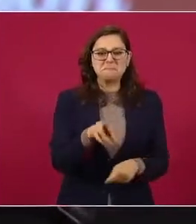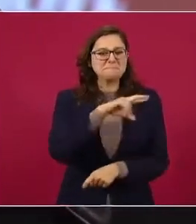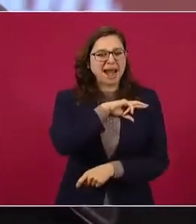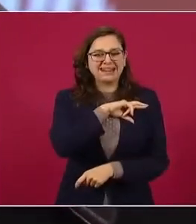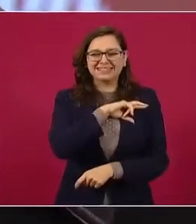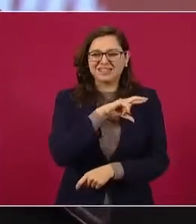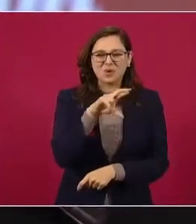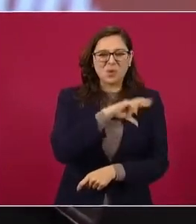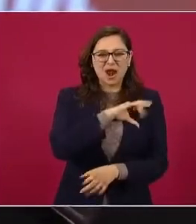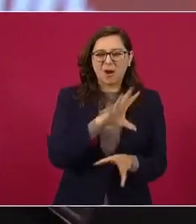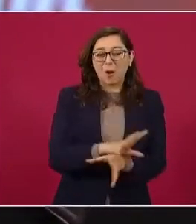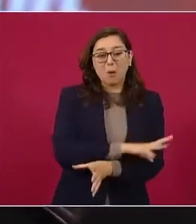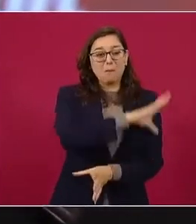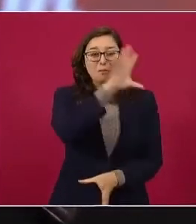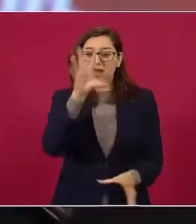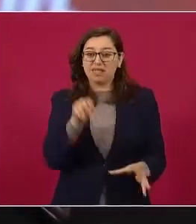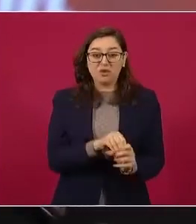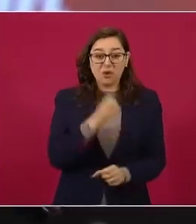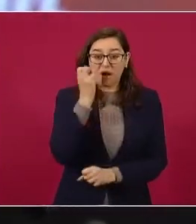educación,